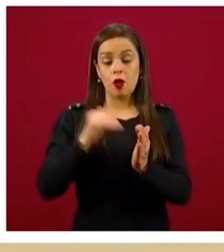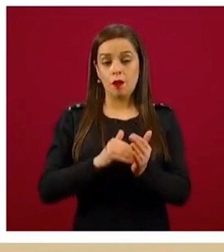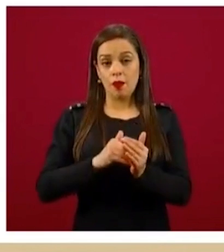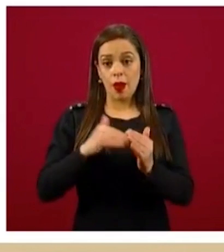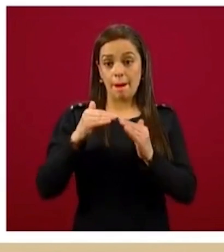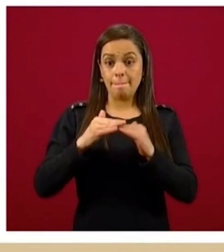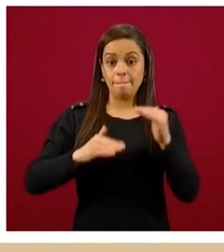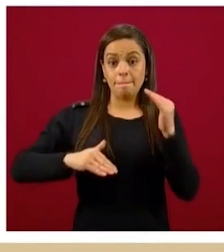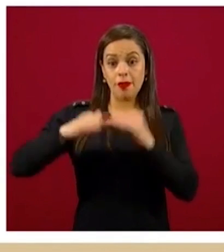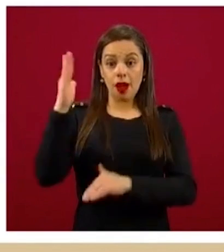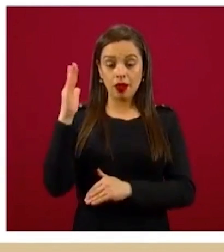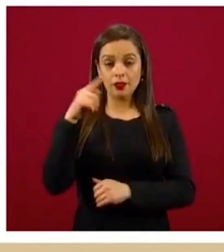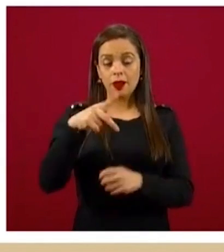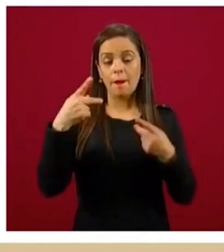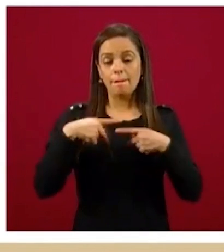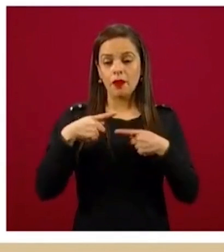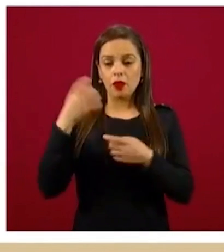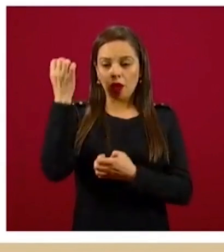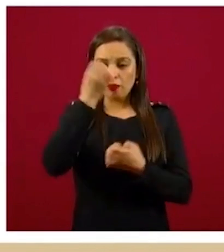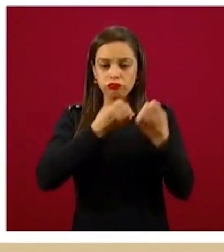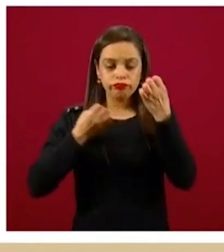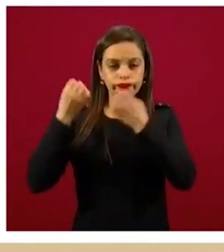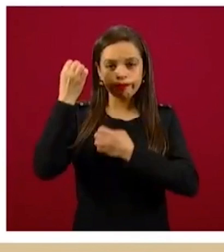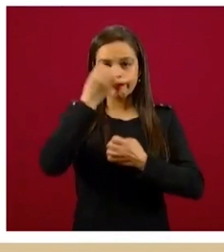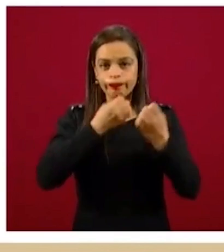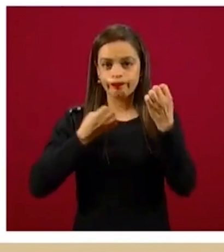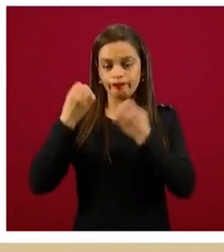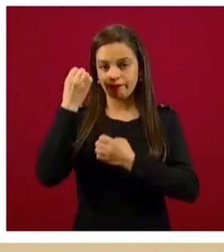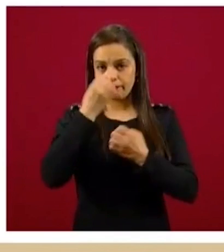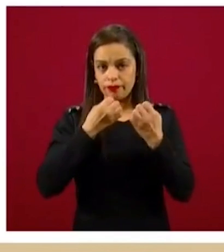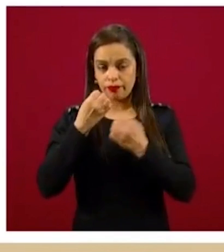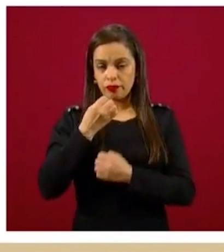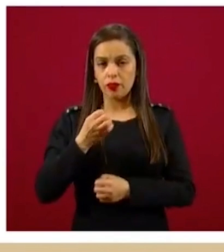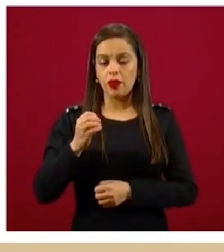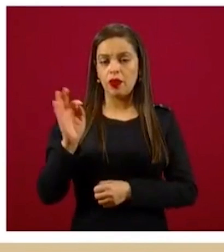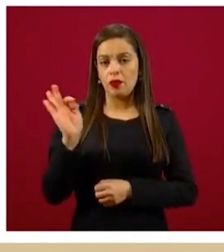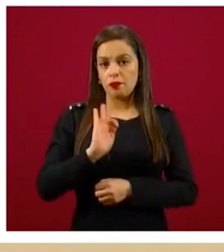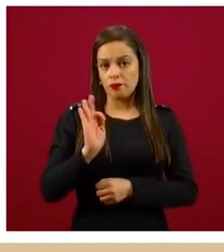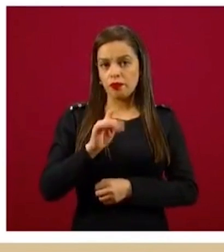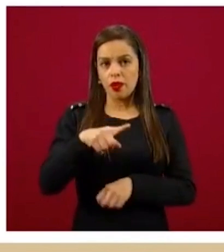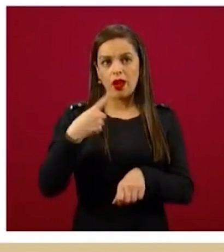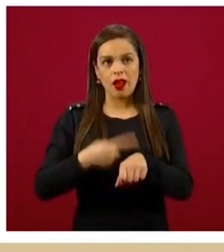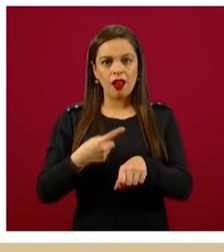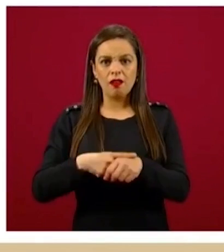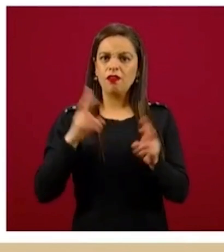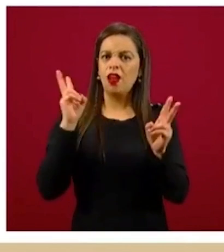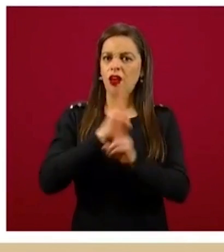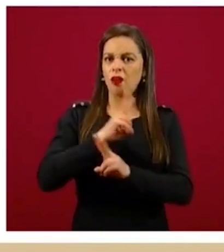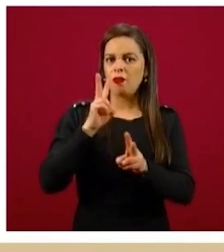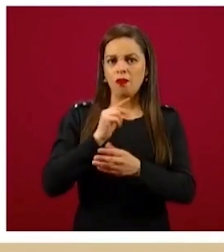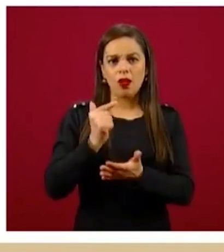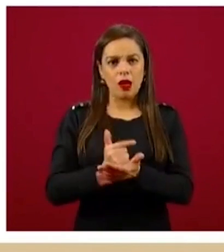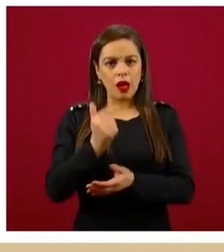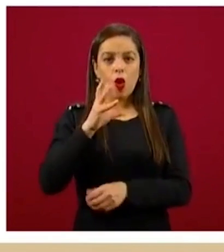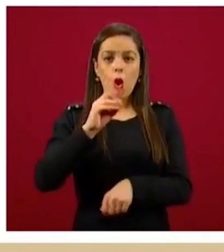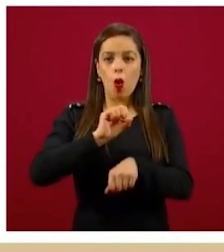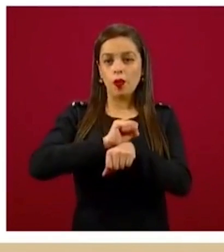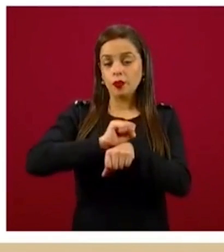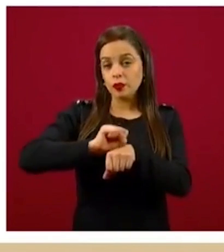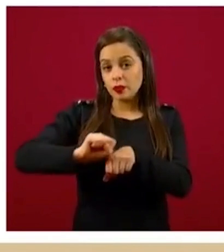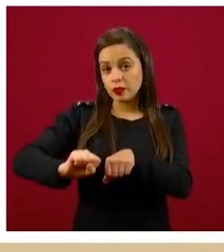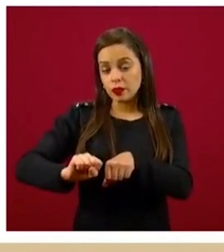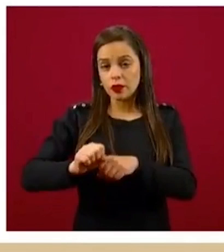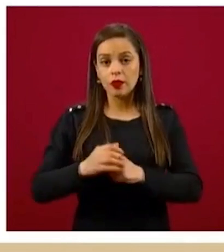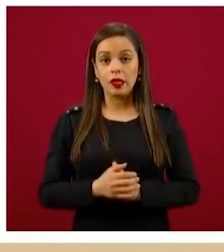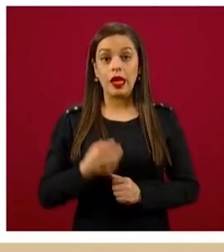ingresadas a protocolo de estudio es decir que presentaban una infección respiratoria aguda algunas leves algunas graves